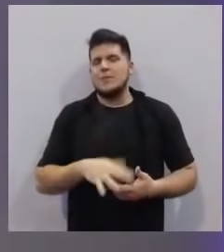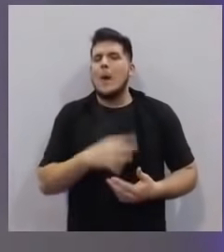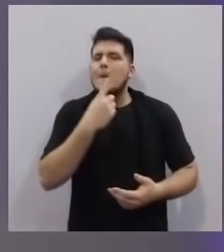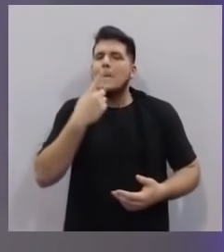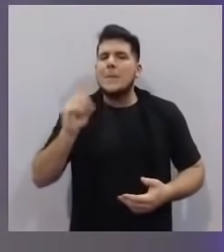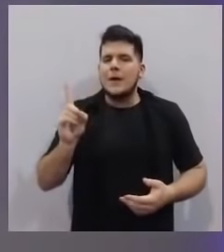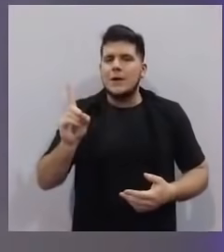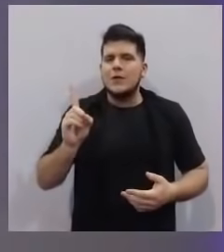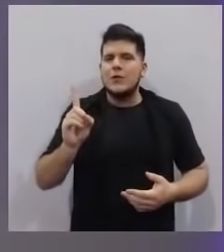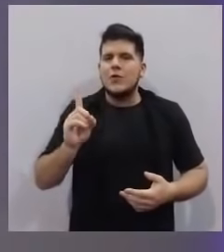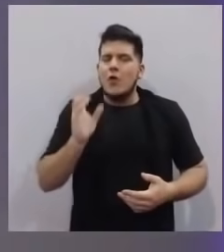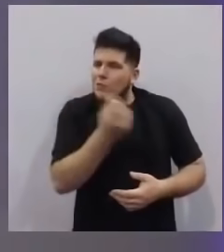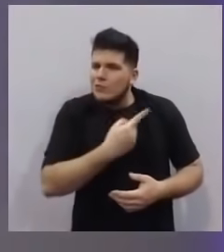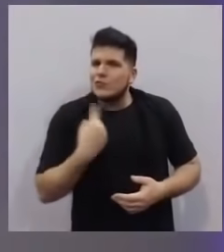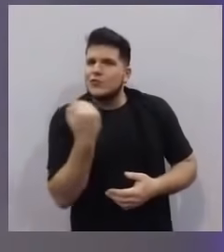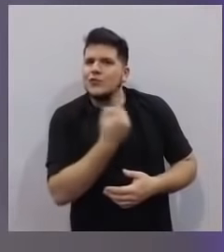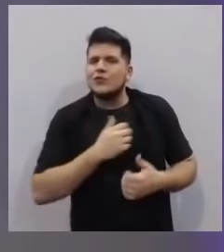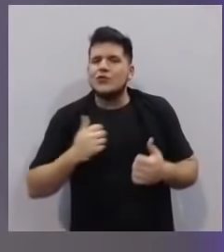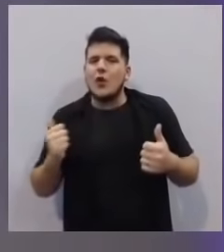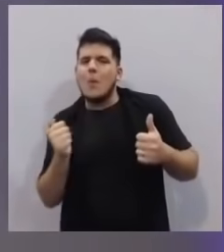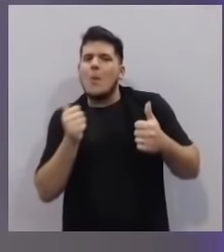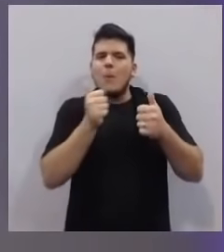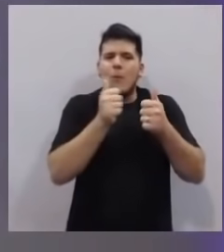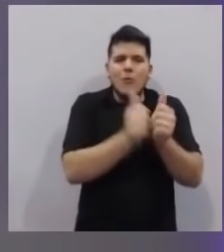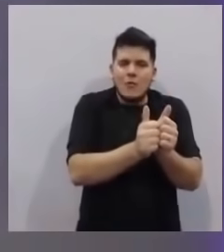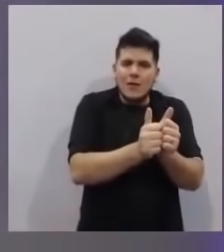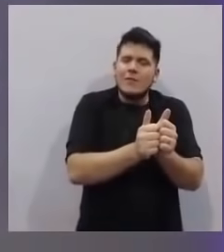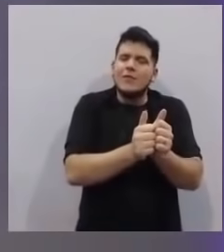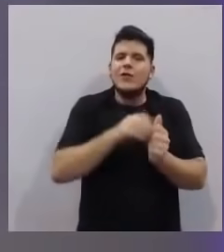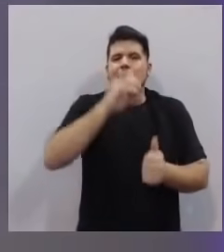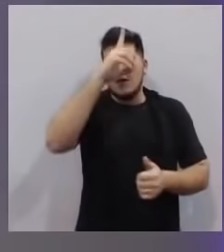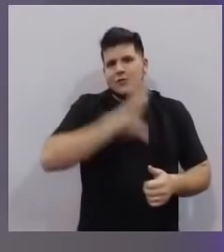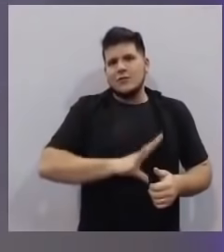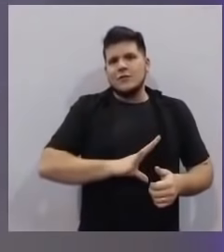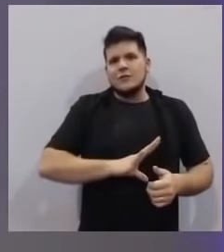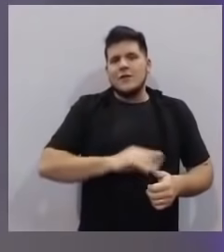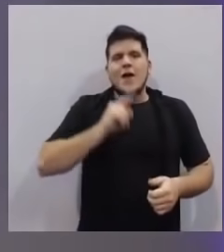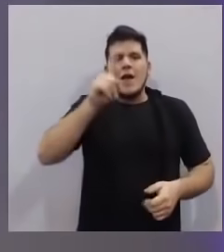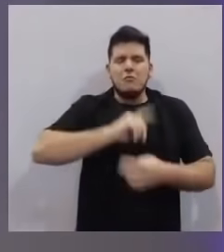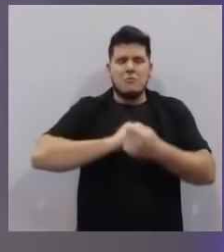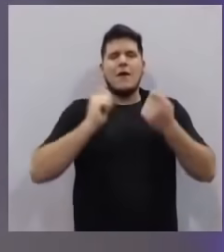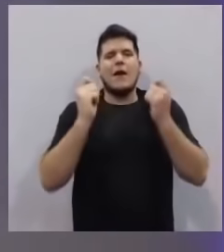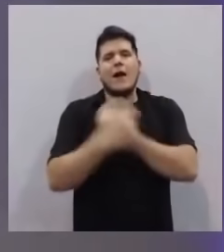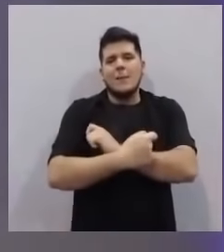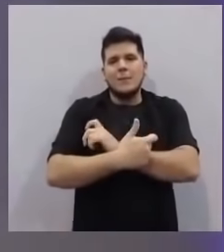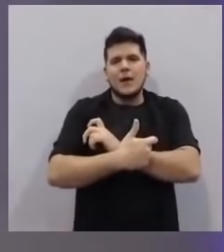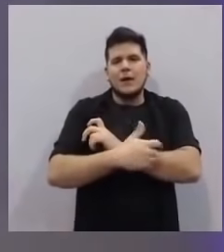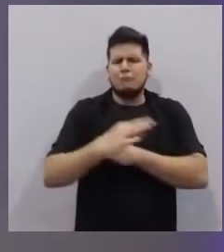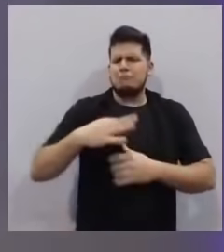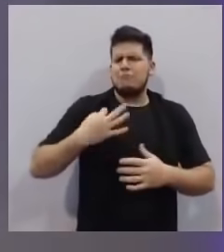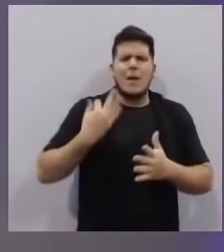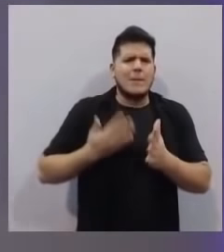diga en la casa de papá los recursos en el amor en la cobertura